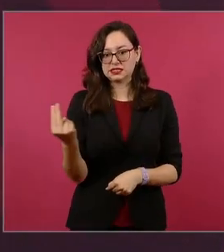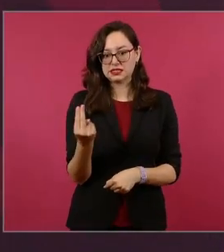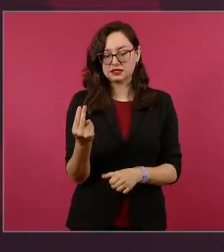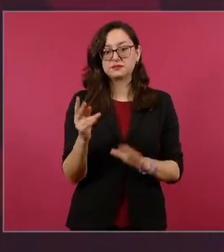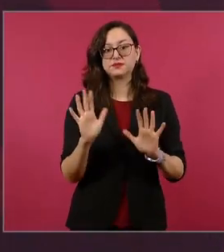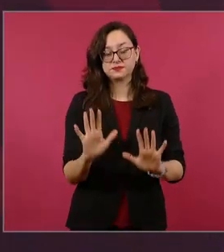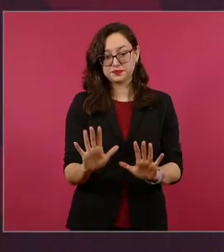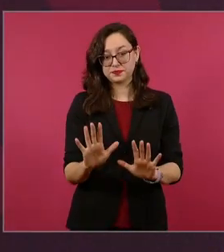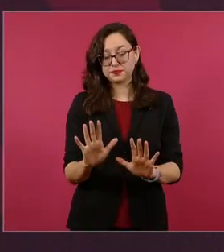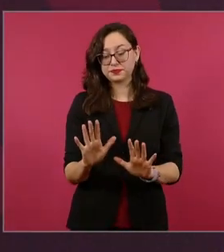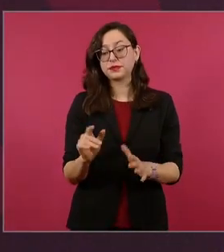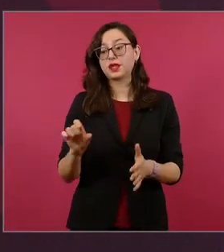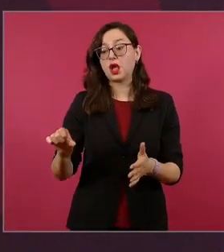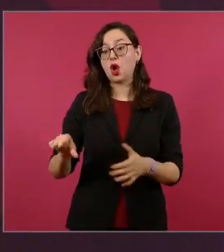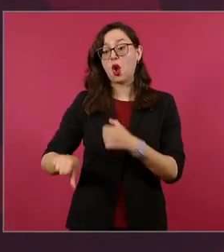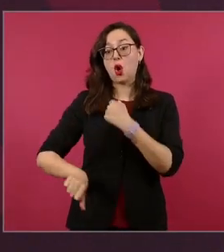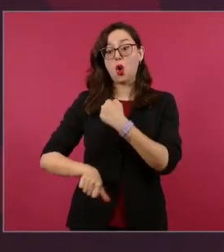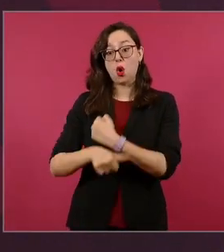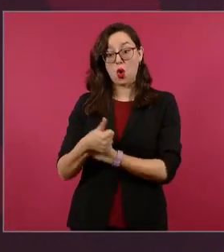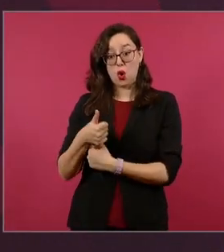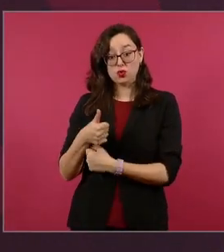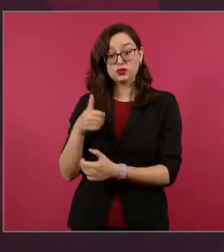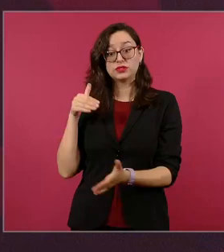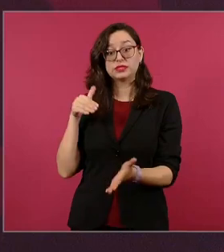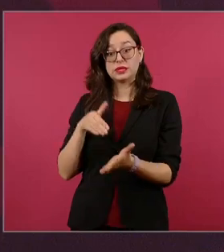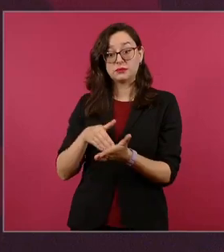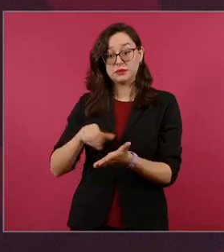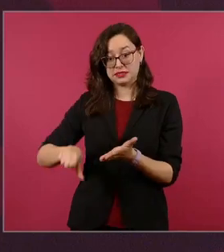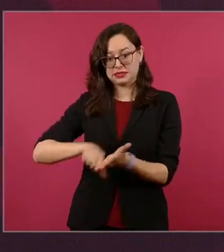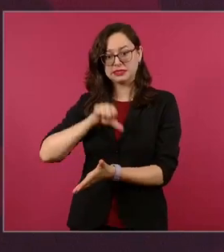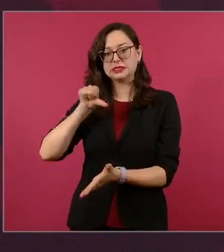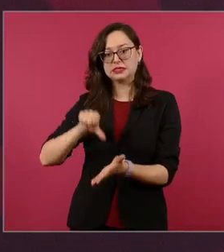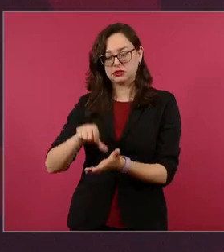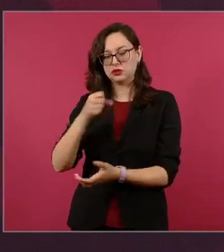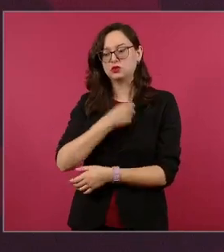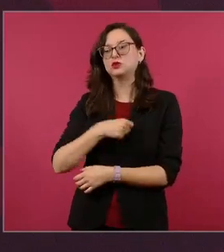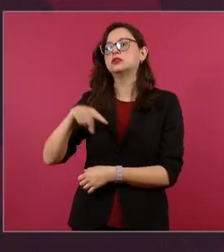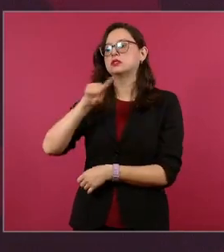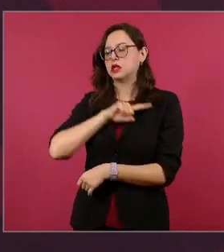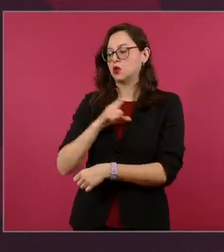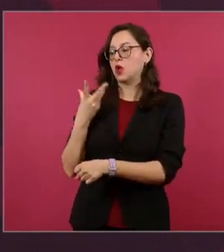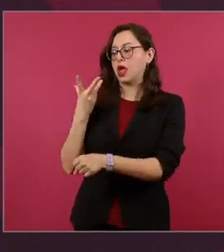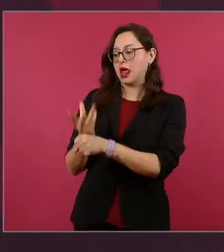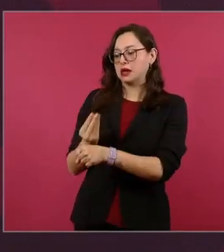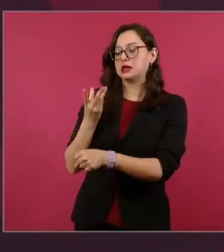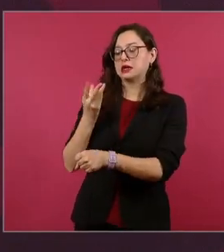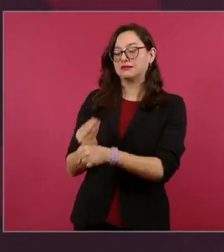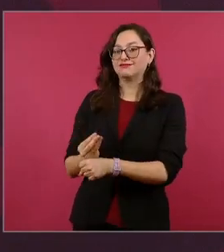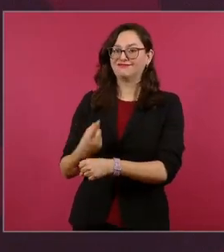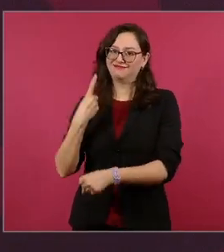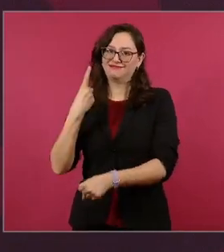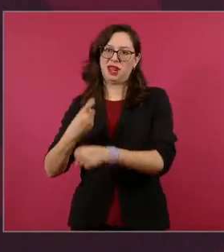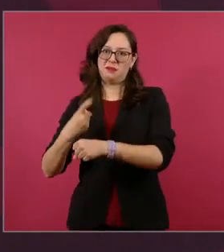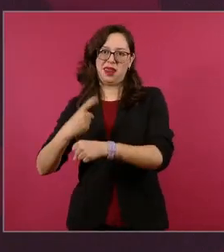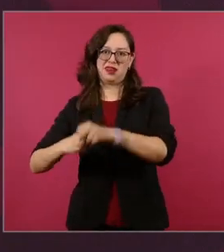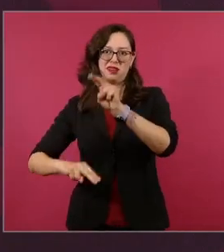salud, que es un primer nivel de atención, pero se requieren los hospitales.